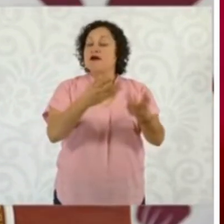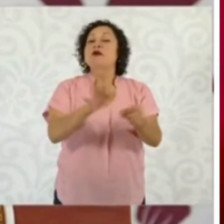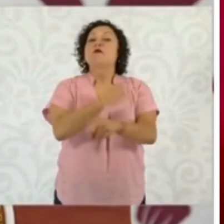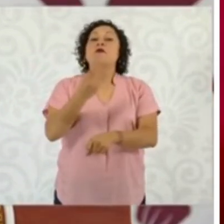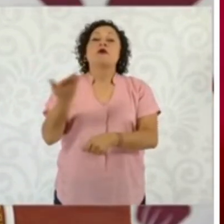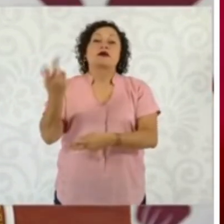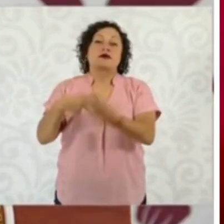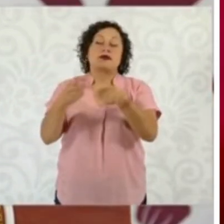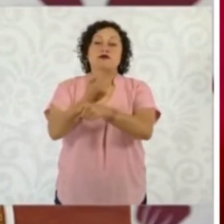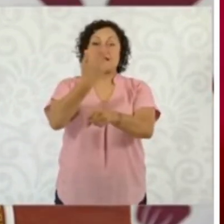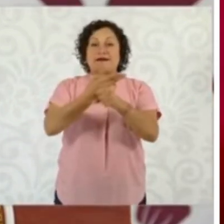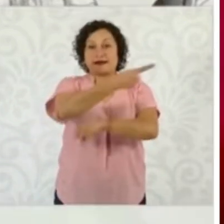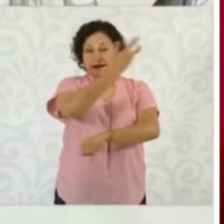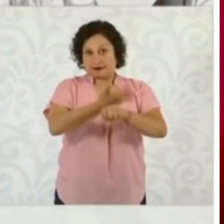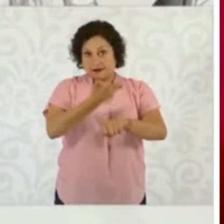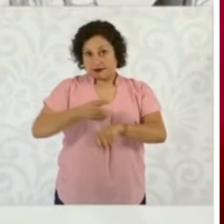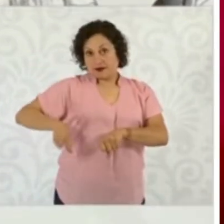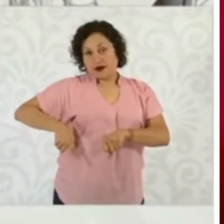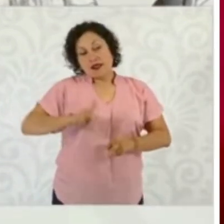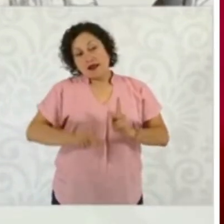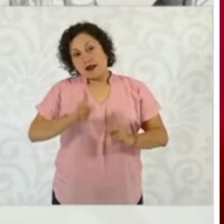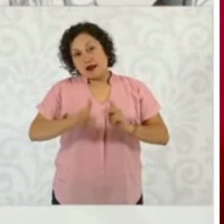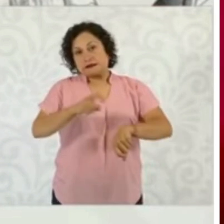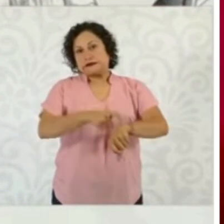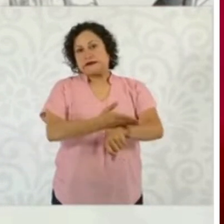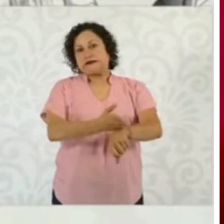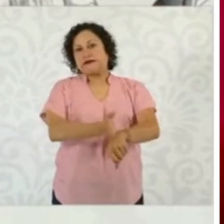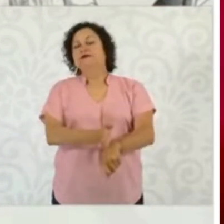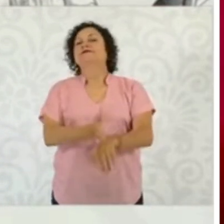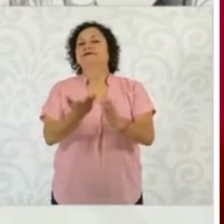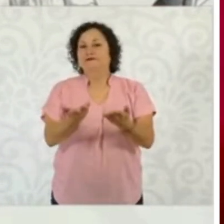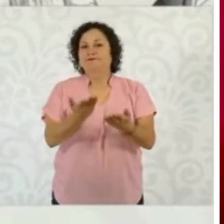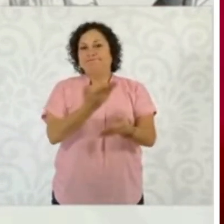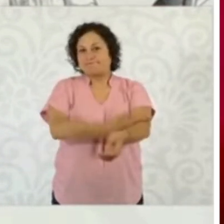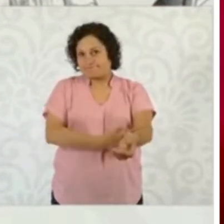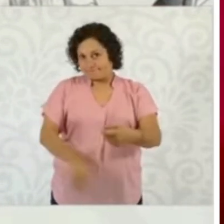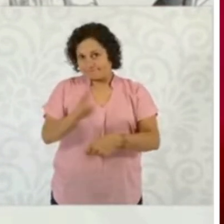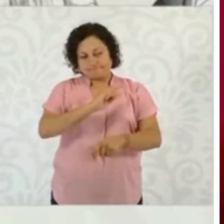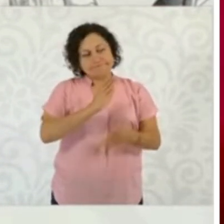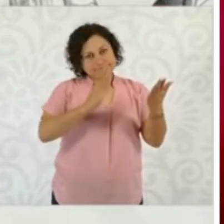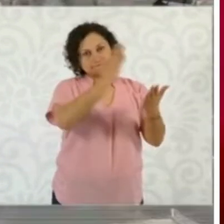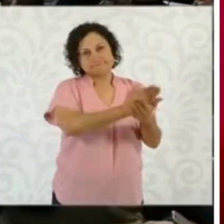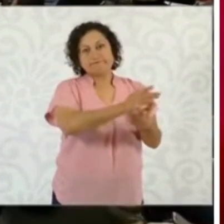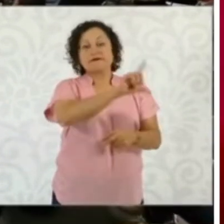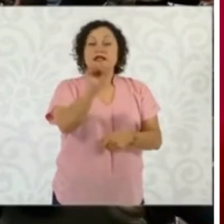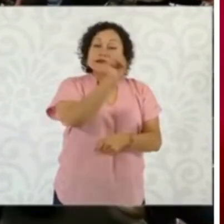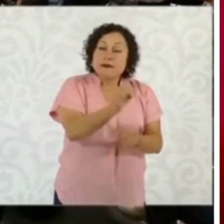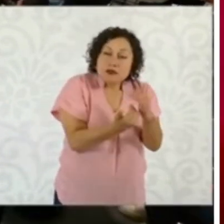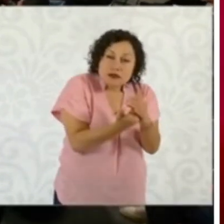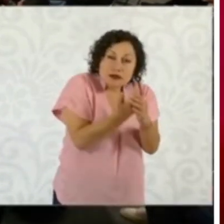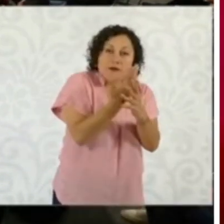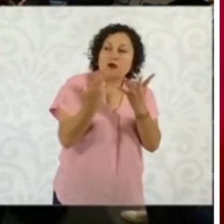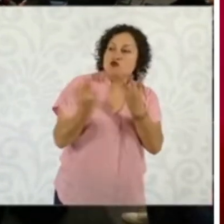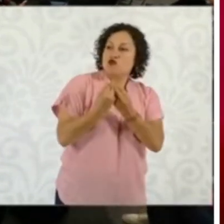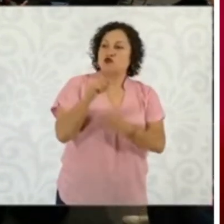del gobierno de los Estados Unidos. Salimos tarde, el sábado temprano iniciamos visitando el hospital del IMSS con Zoe, que